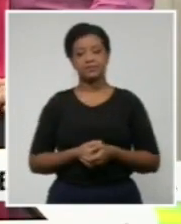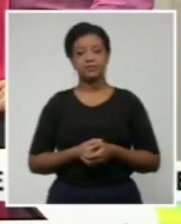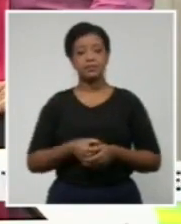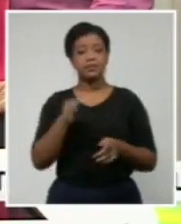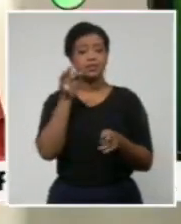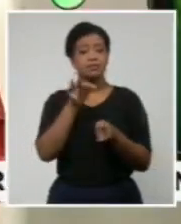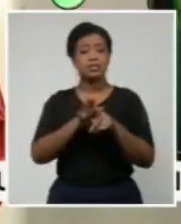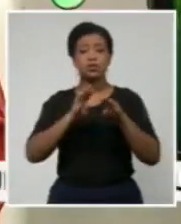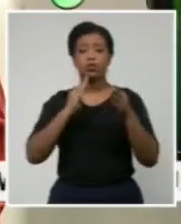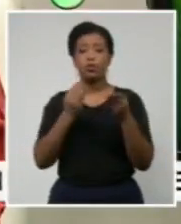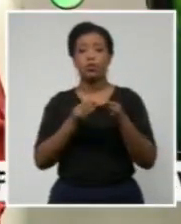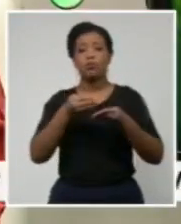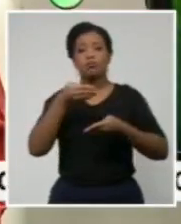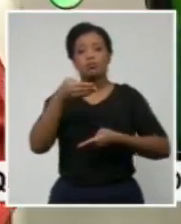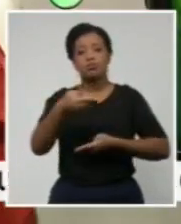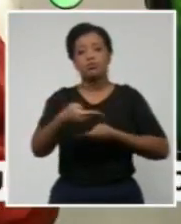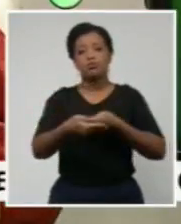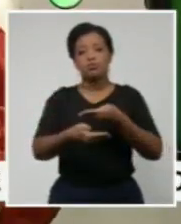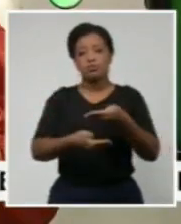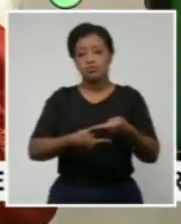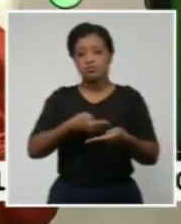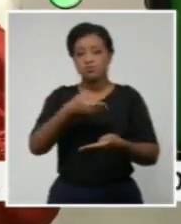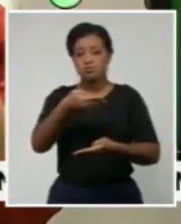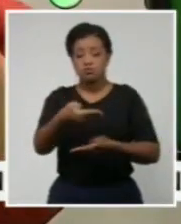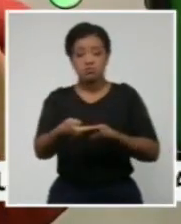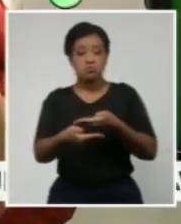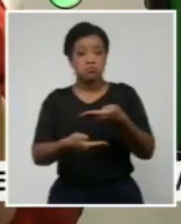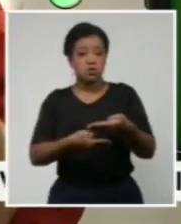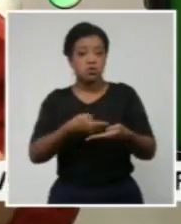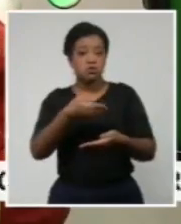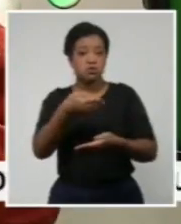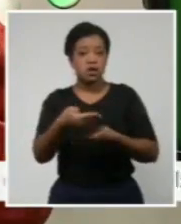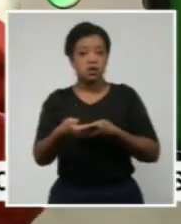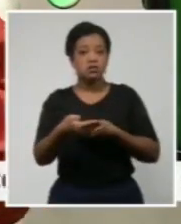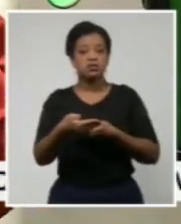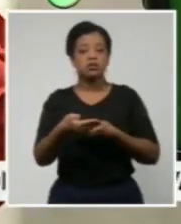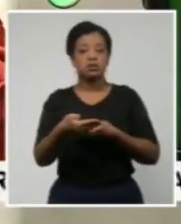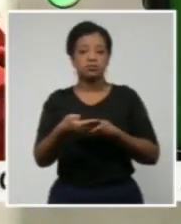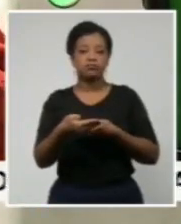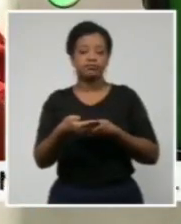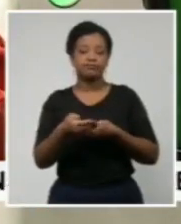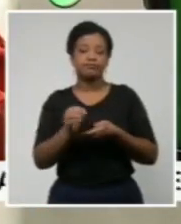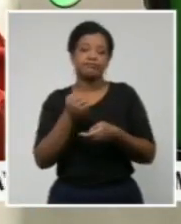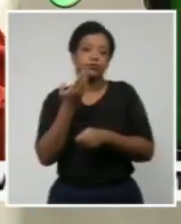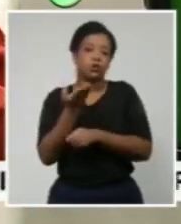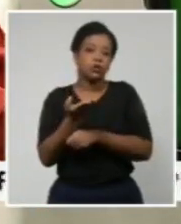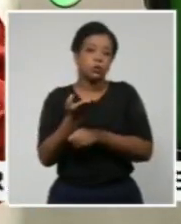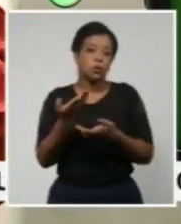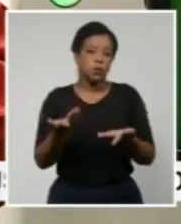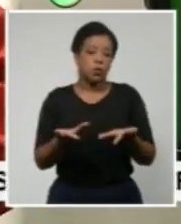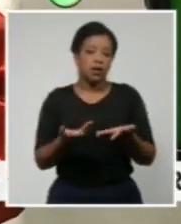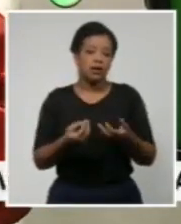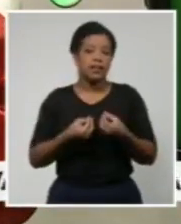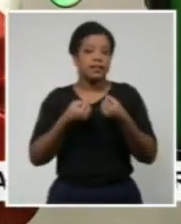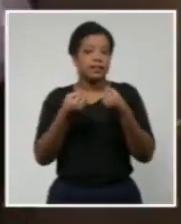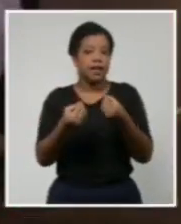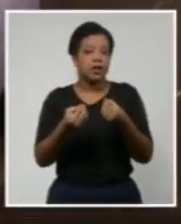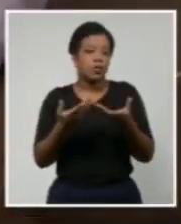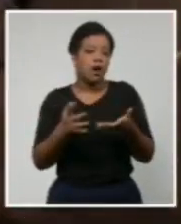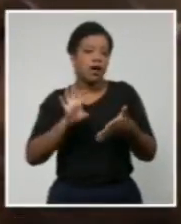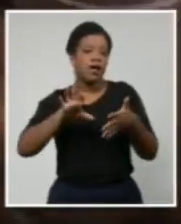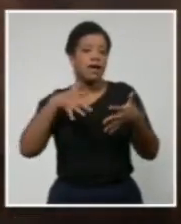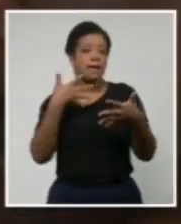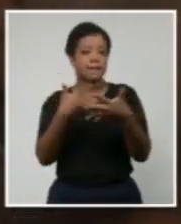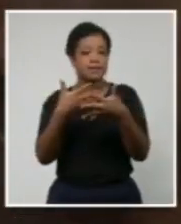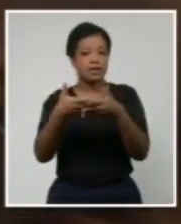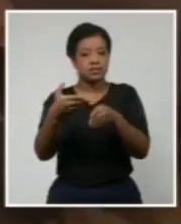un proceso de, digamos, de concertación de una oferta. La oferta la concerta la empresa ante